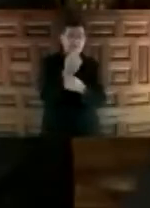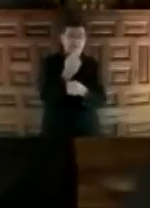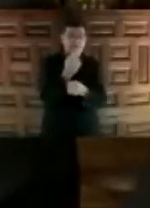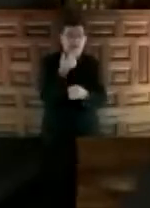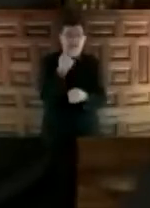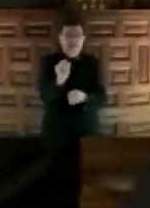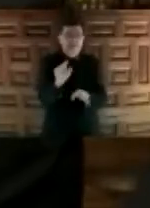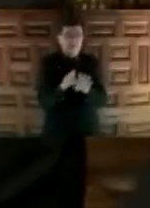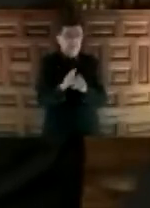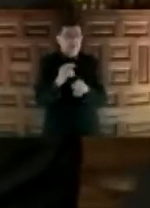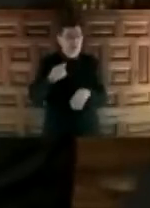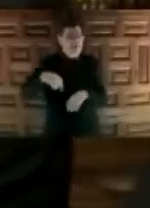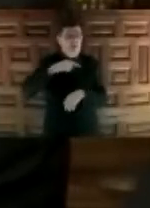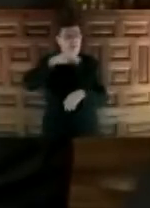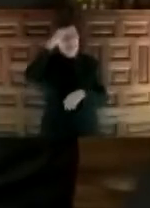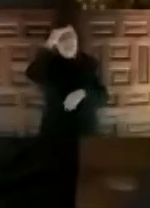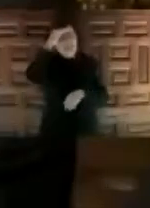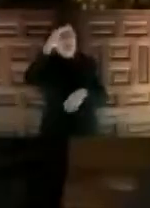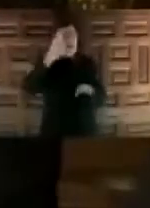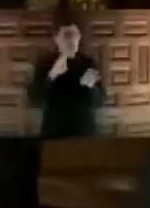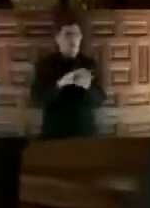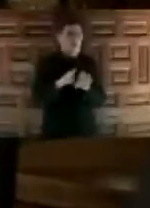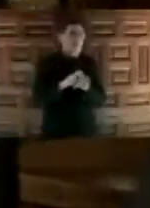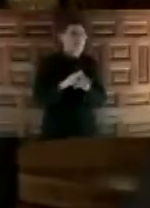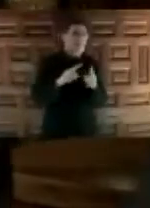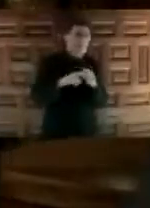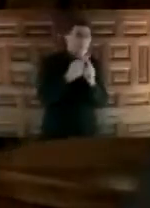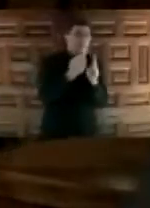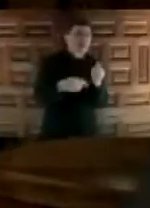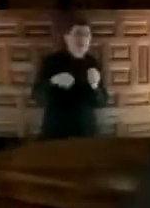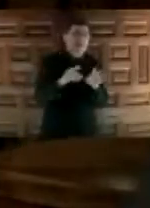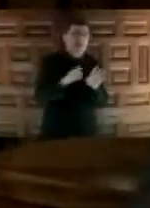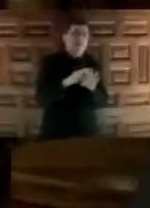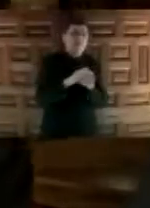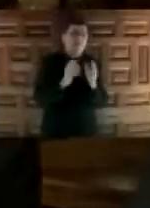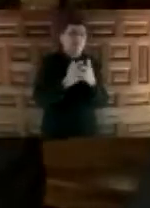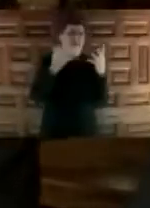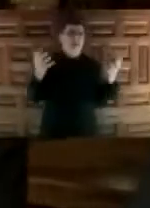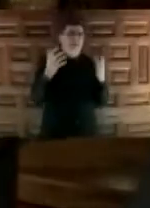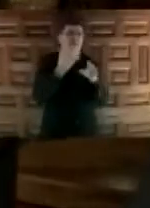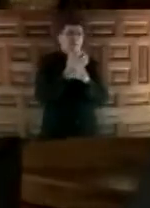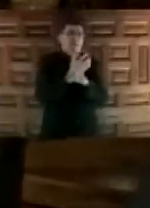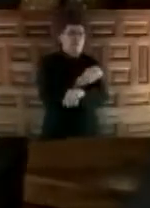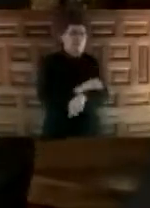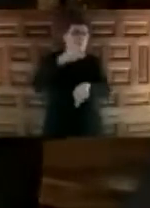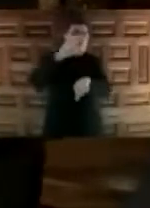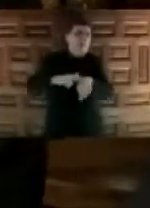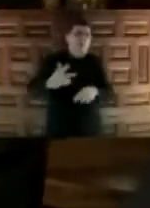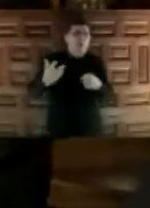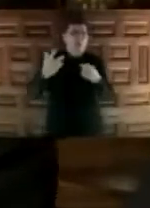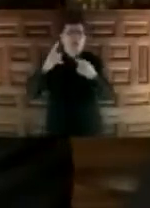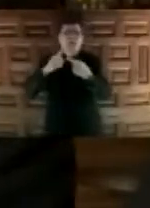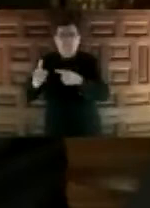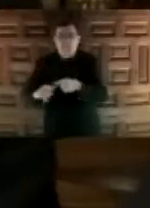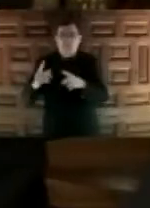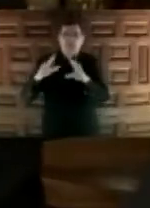sí que estaba considerado a partir de una especie como de gran descoordinación,